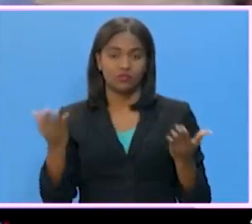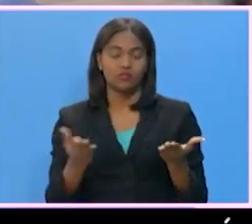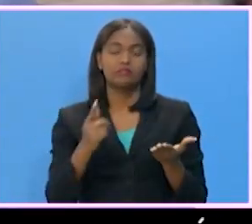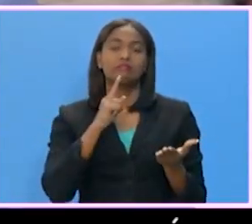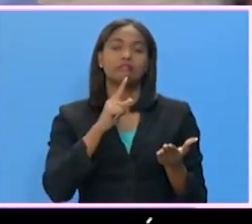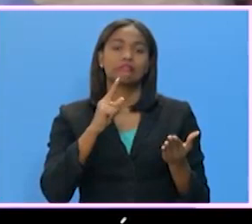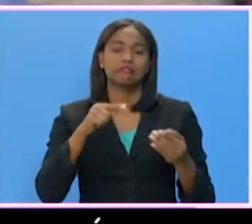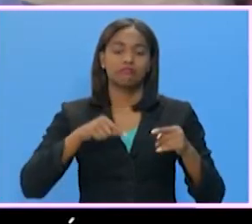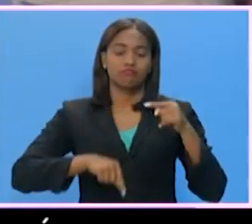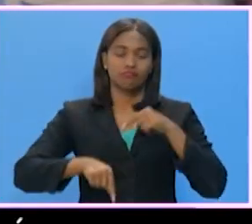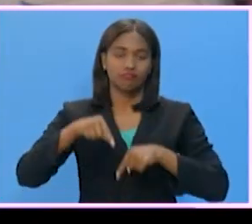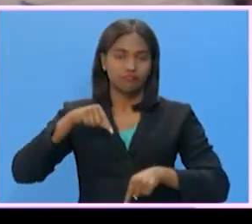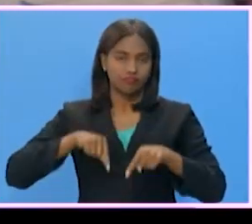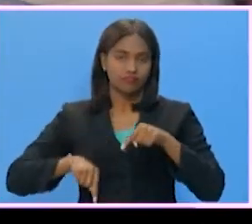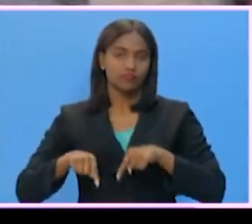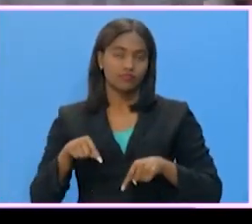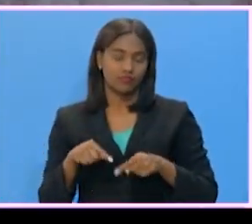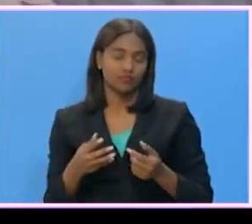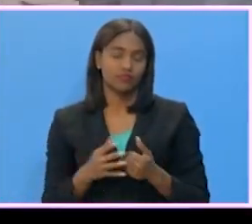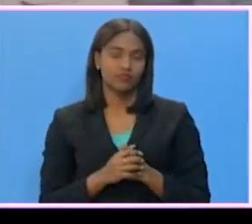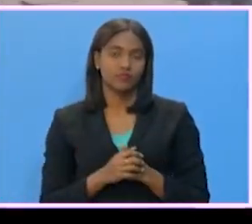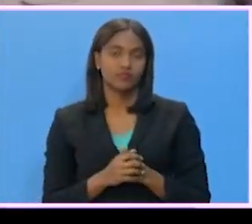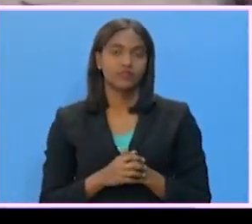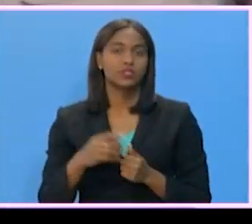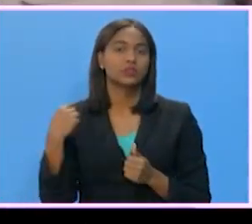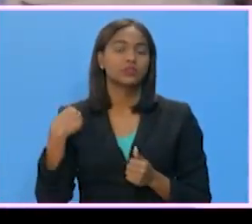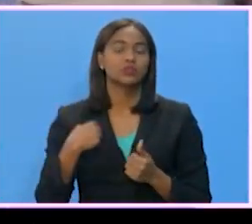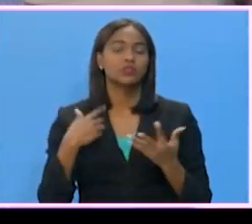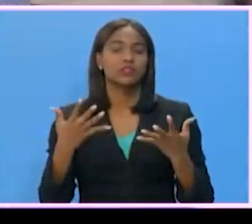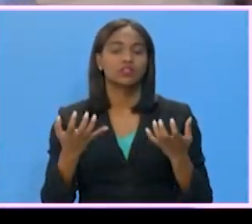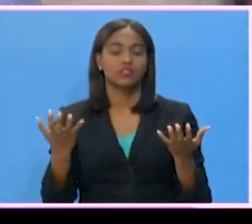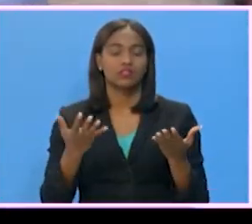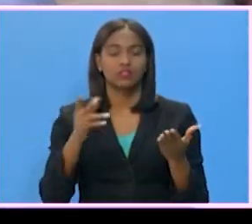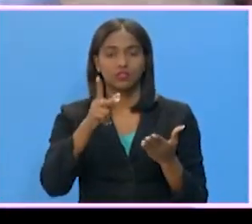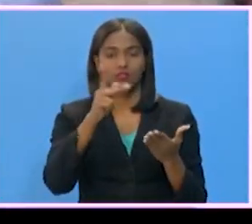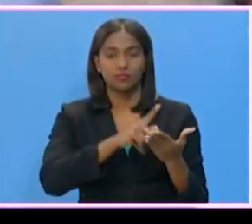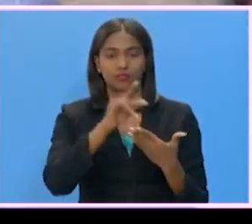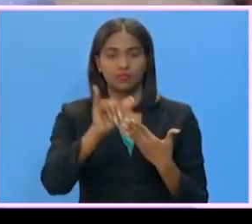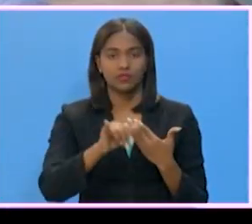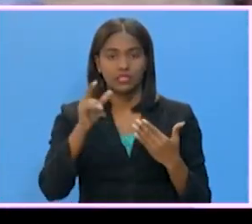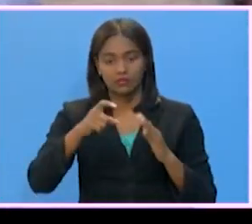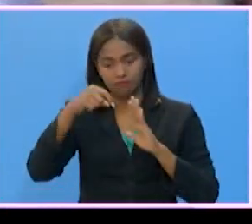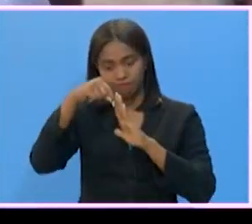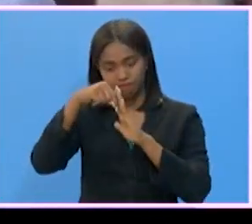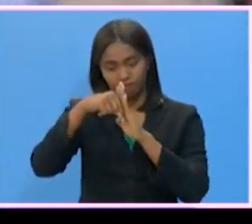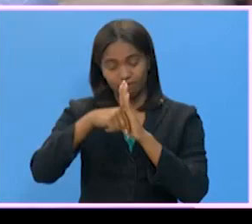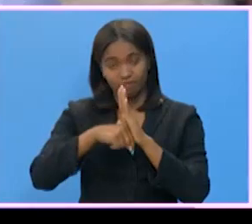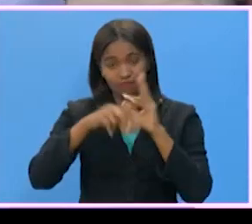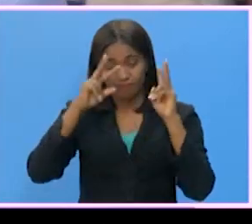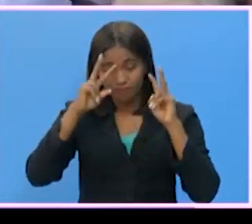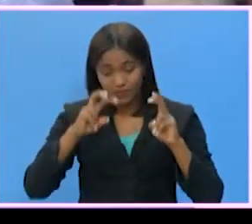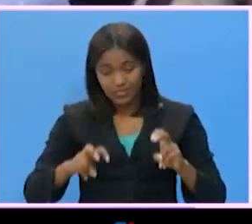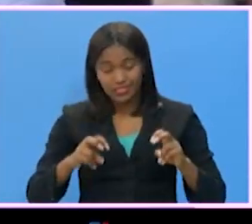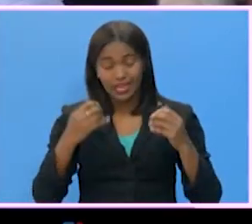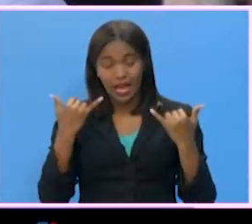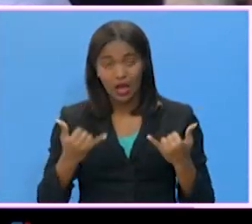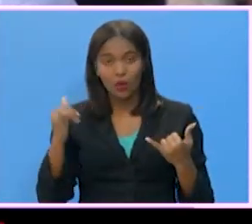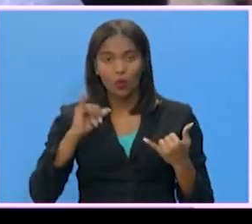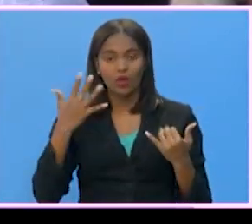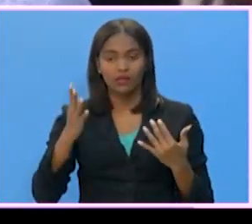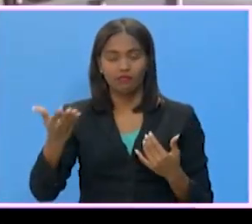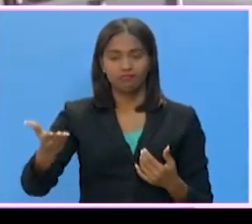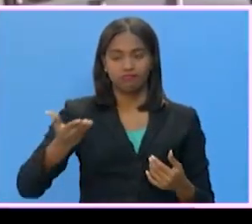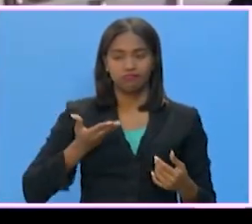un retroceso. Lo que entendemos es que ese proyecto hay que fundirlo con uno que tenemos aquí en la Cámara